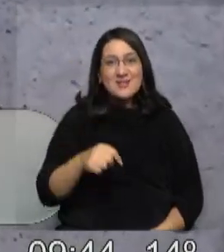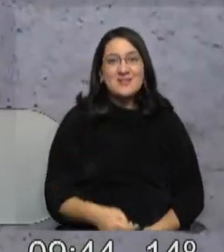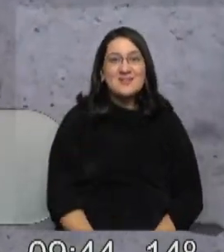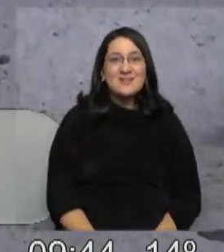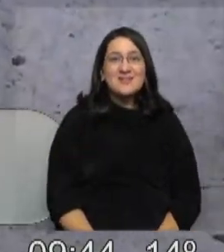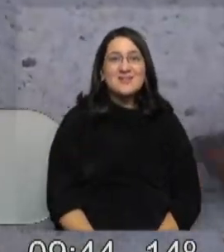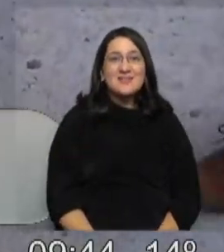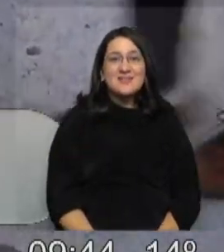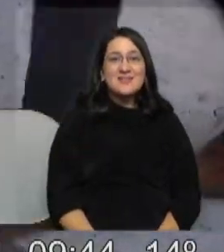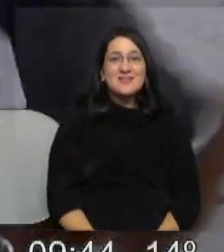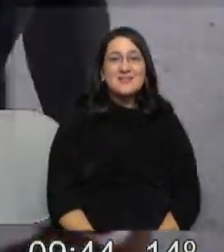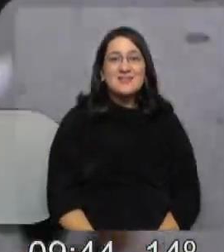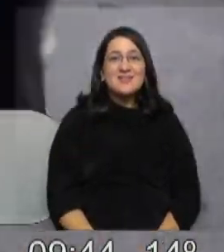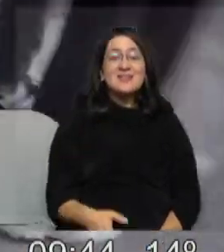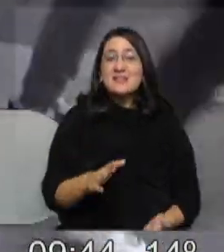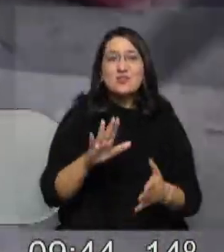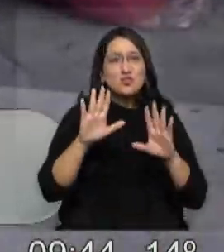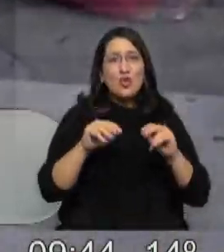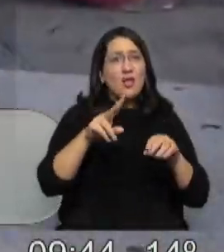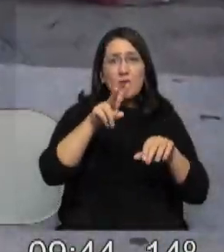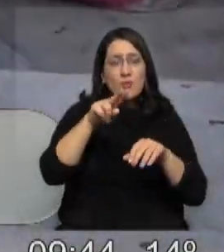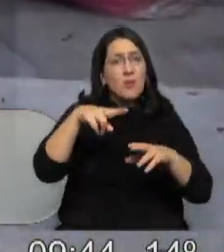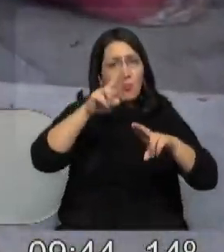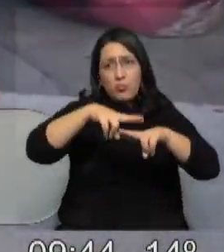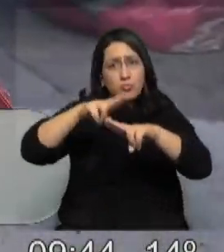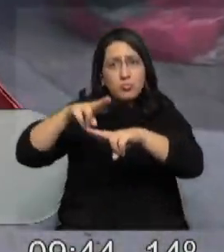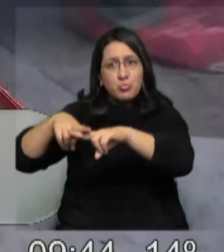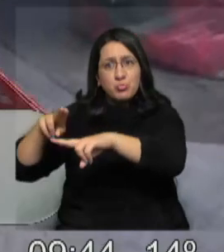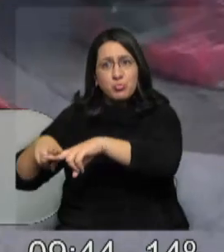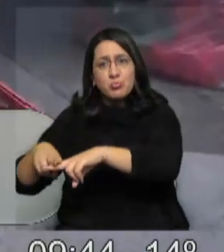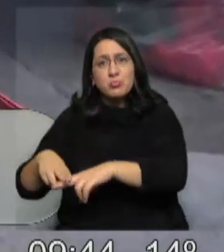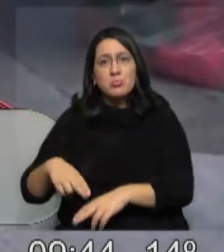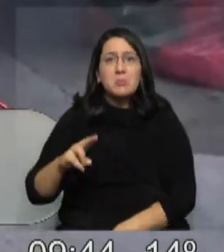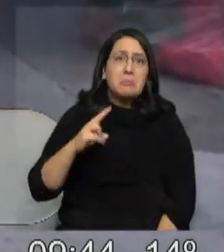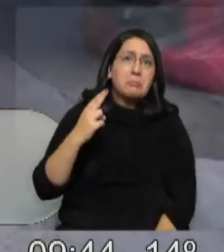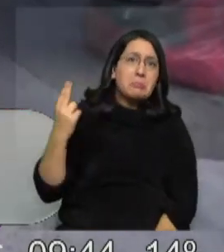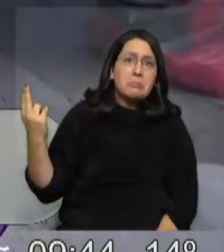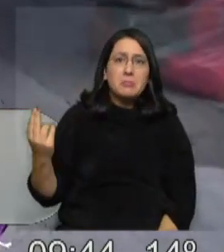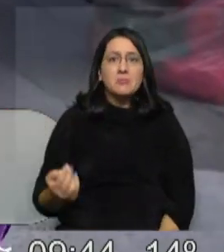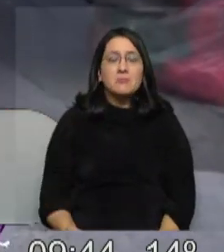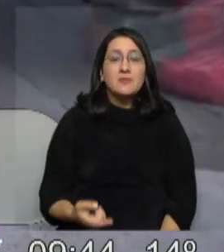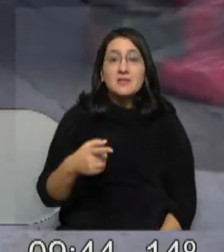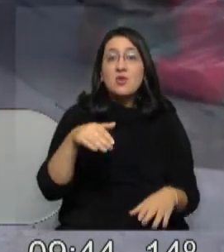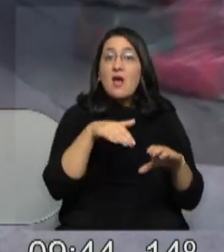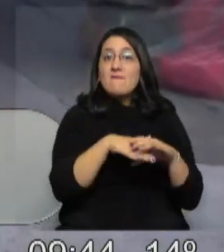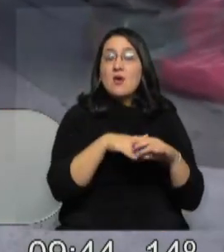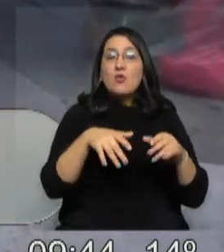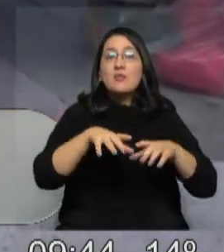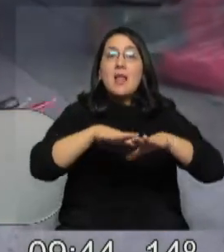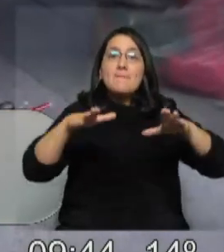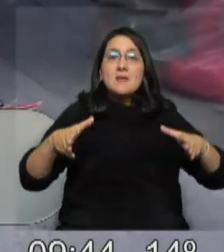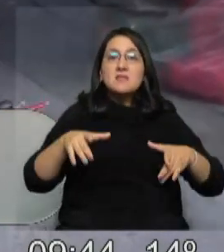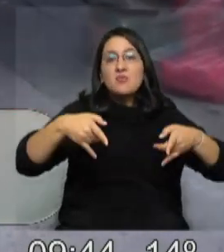las cucarachas? Es un sticker y caen todas cucarachas. Ah, pero que uno, ¿dónde lo pega eso? Eso va abajo de la mesa, abajo de la